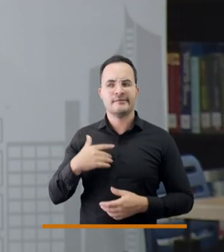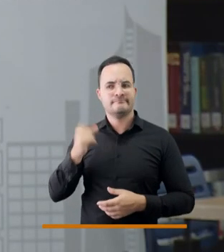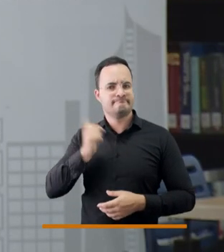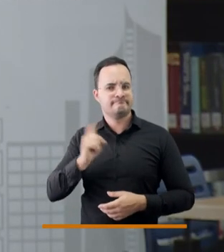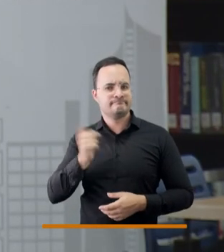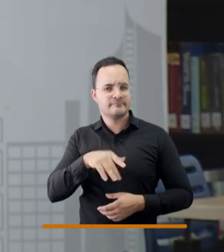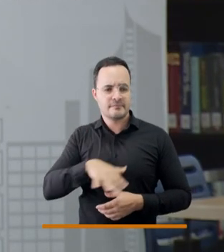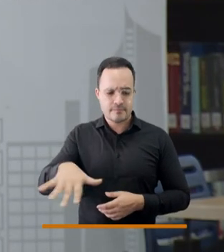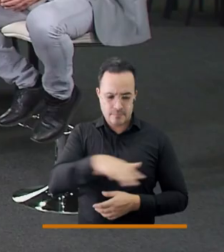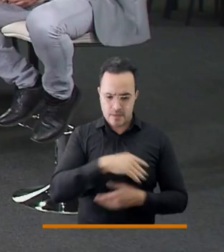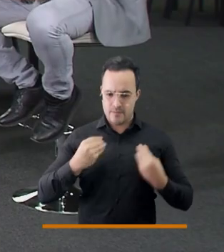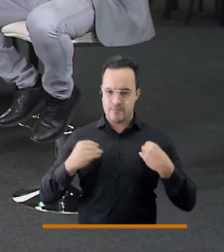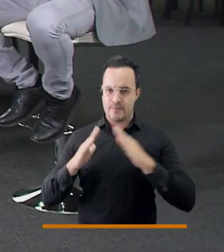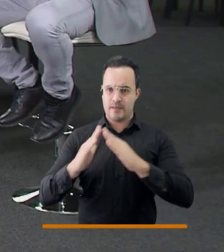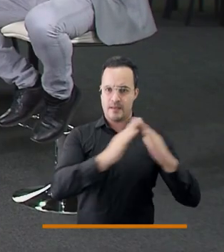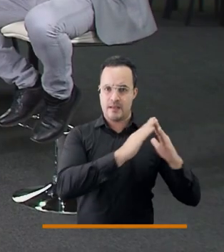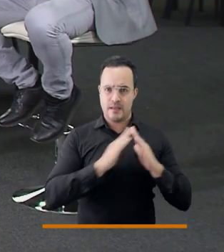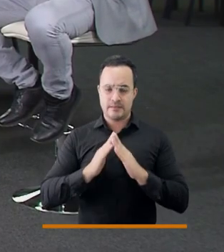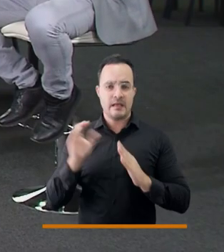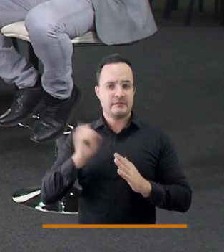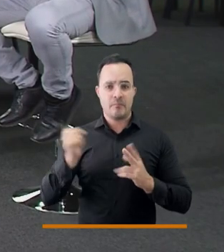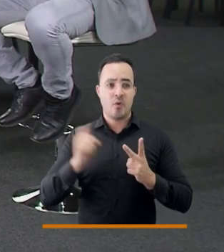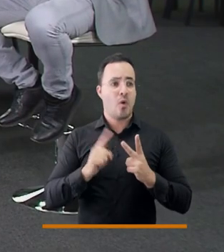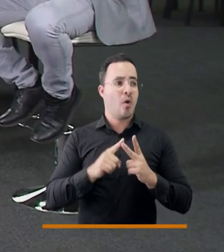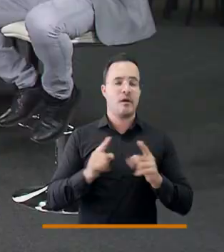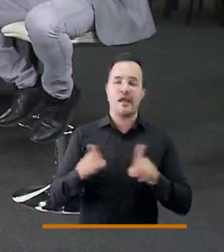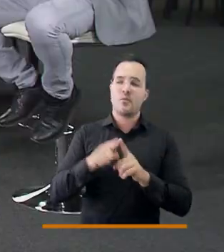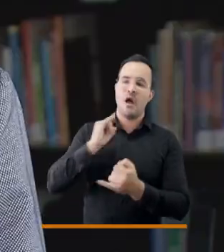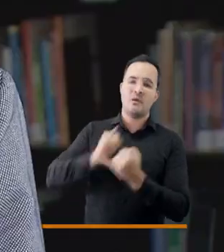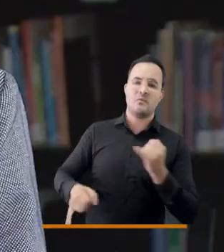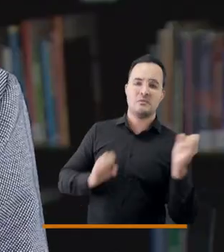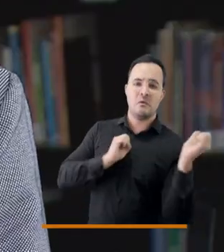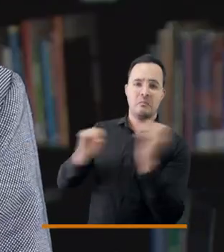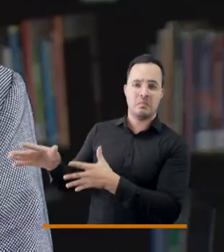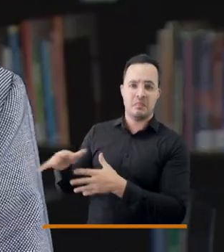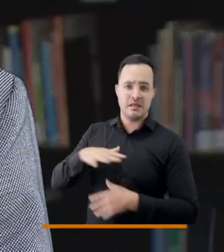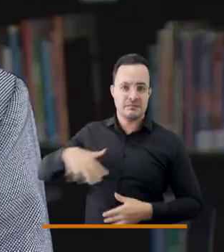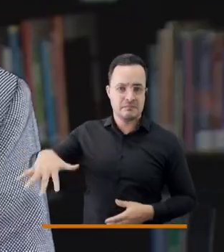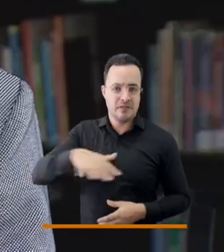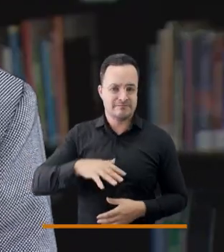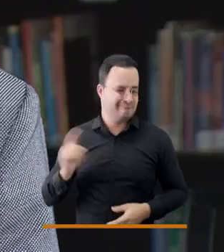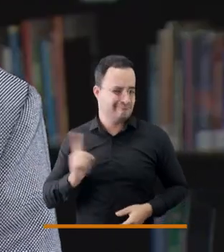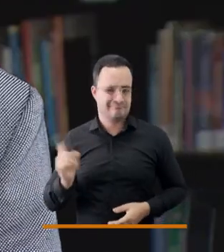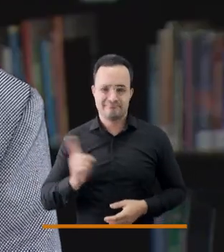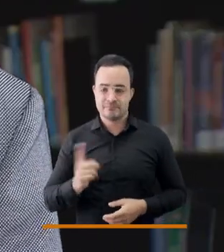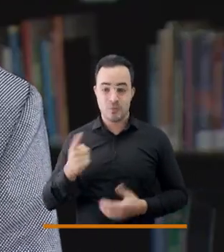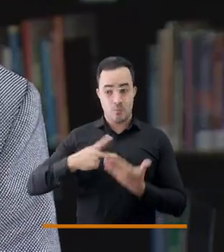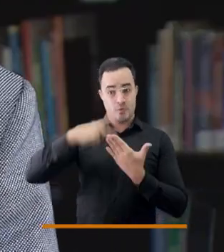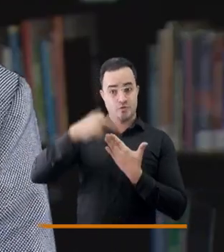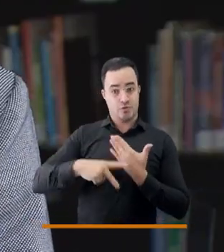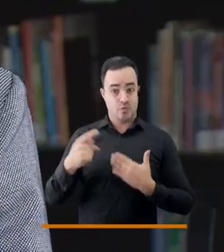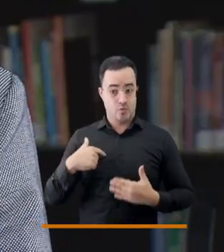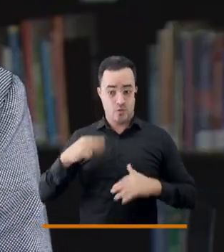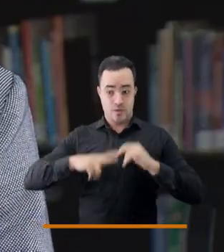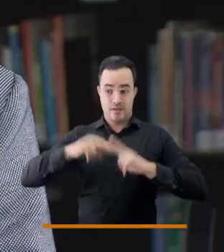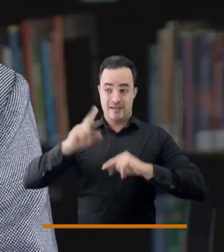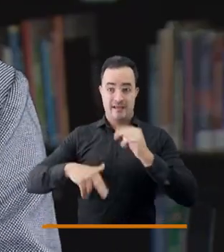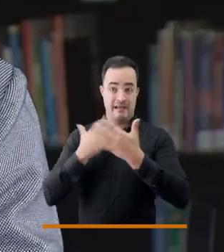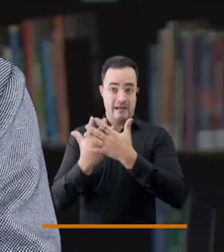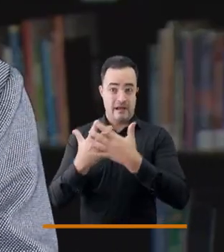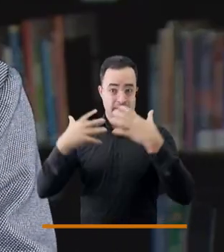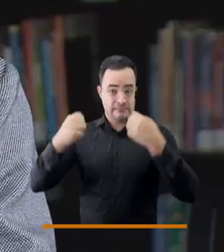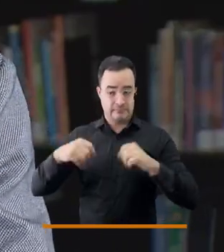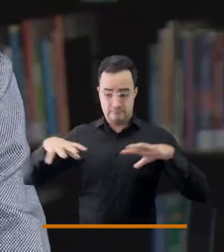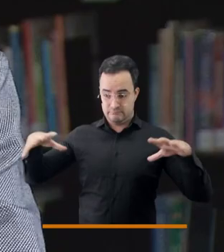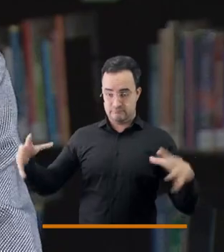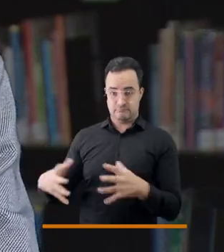zona residual de la ciudad ni el patio trasero de la ciudad. Cuando se va a hacer un proyecto de esta naturaleza, hay